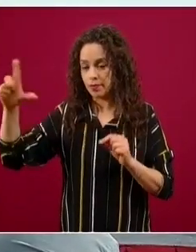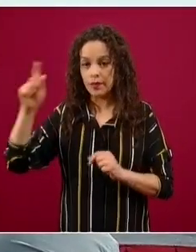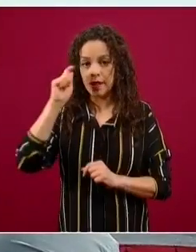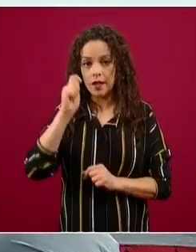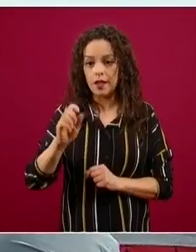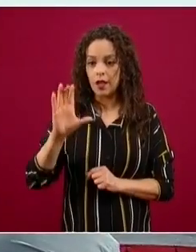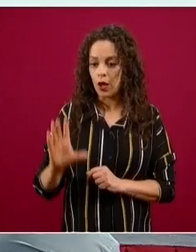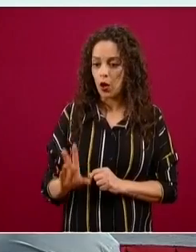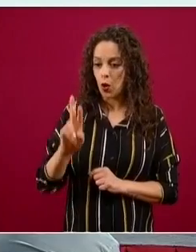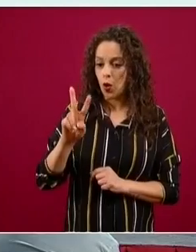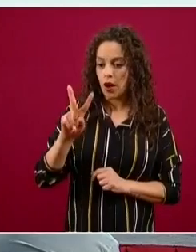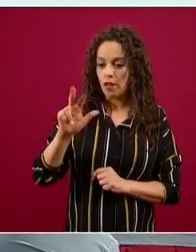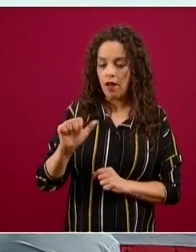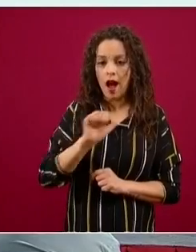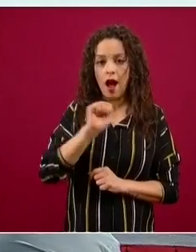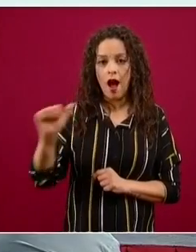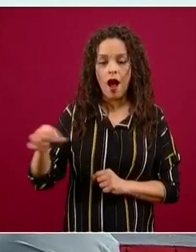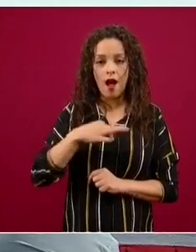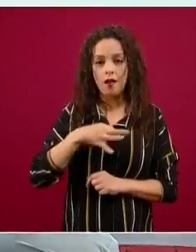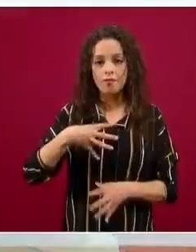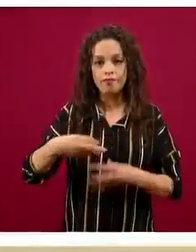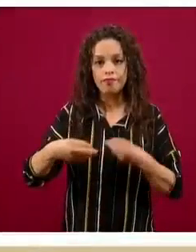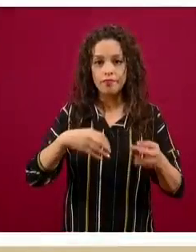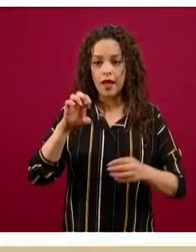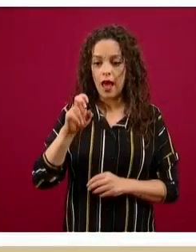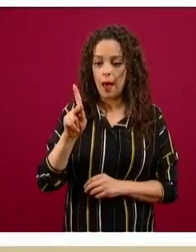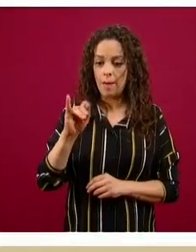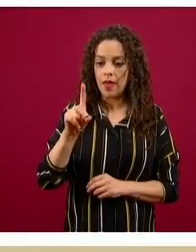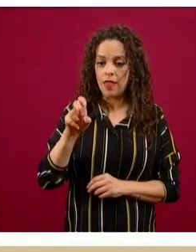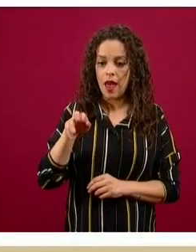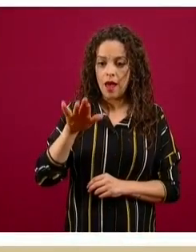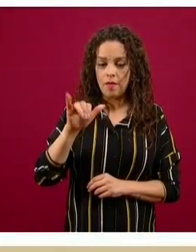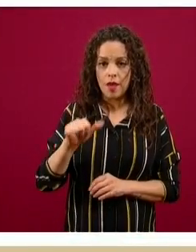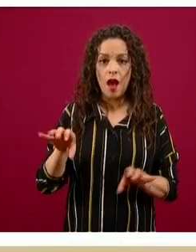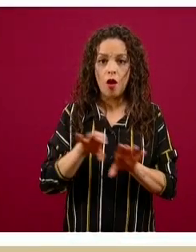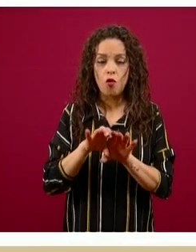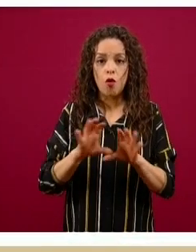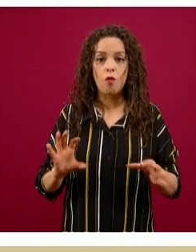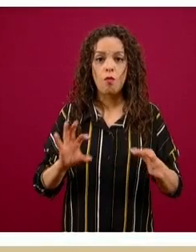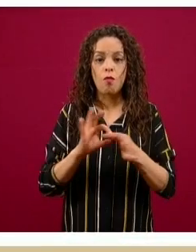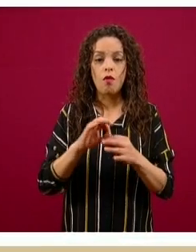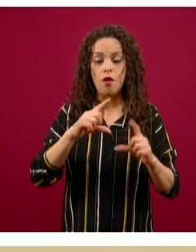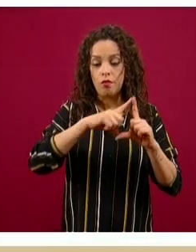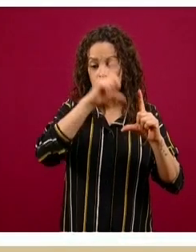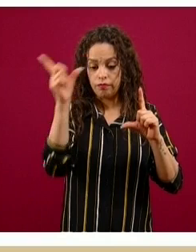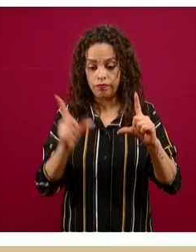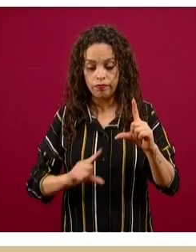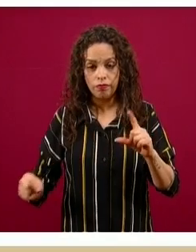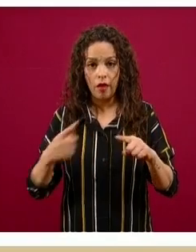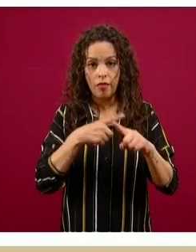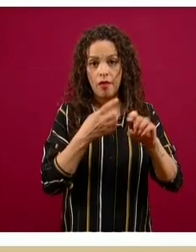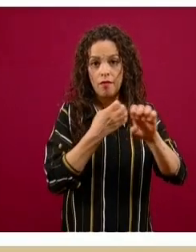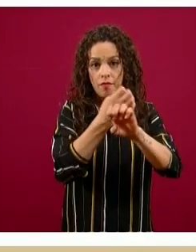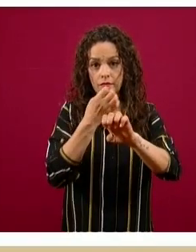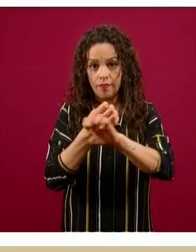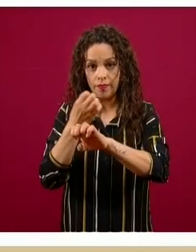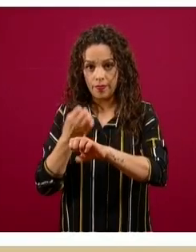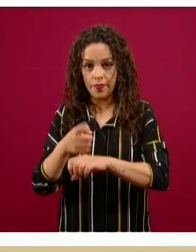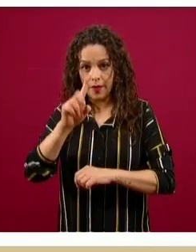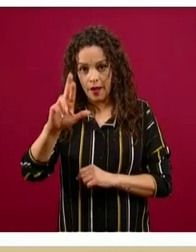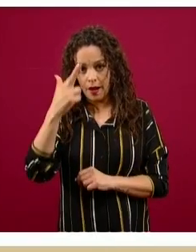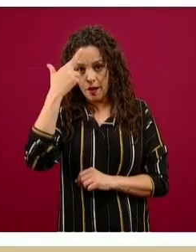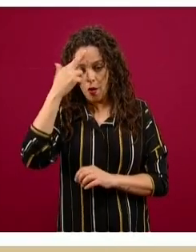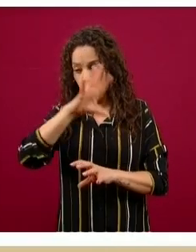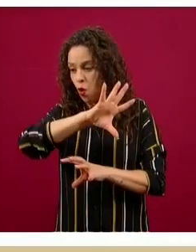curva epidémica, de cómo ha estado sucediendo esta a nivel nacional. Recordemos que esta es la suma de todas